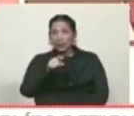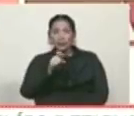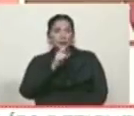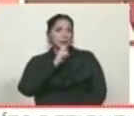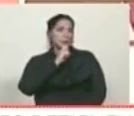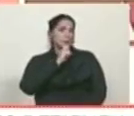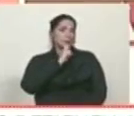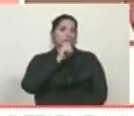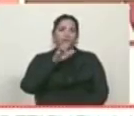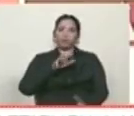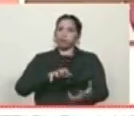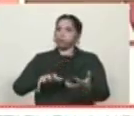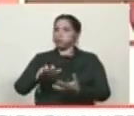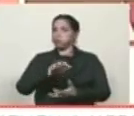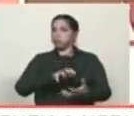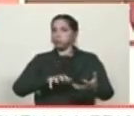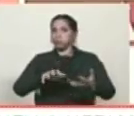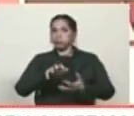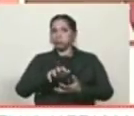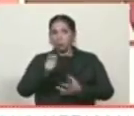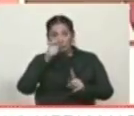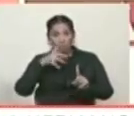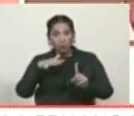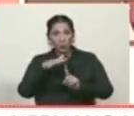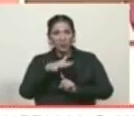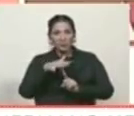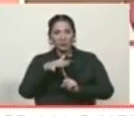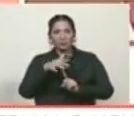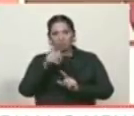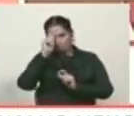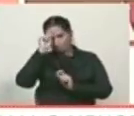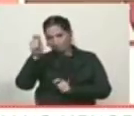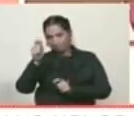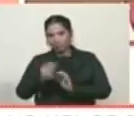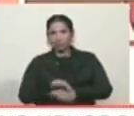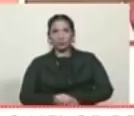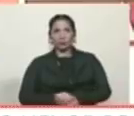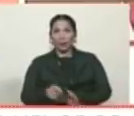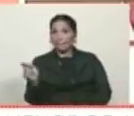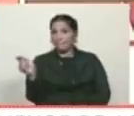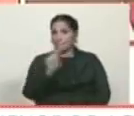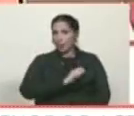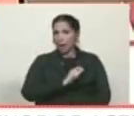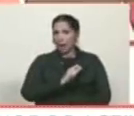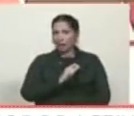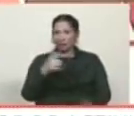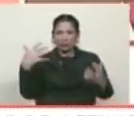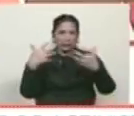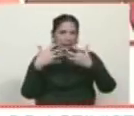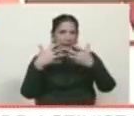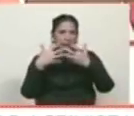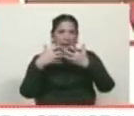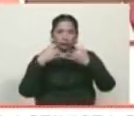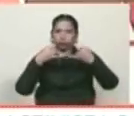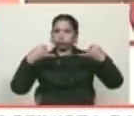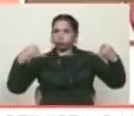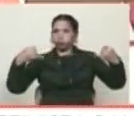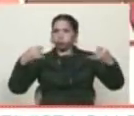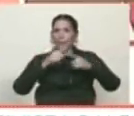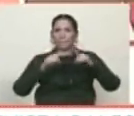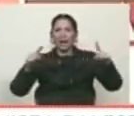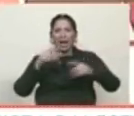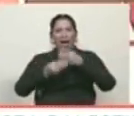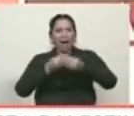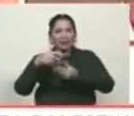difíciles. Fue marzo, un mes muy complejo, a partir de la guerra eléctrica como estrategia central para tratar de arrodillar a nuestro